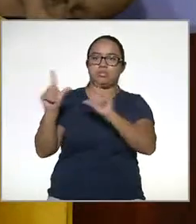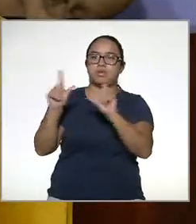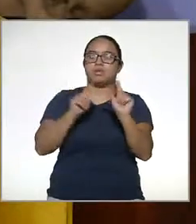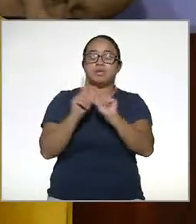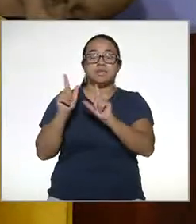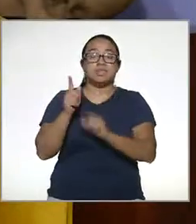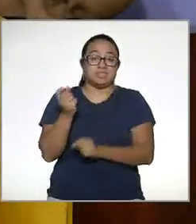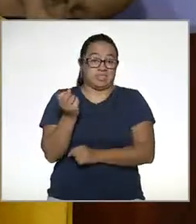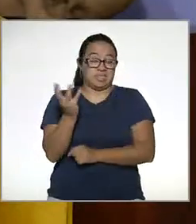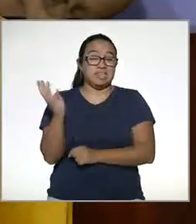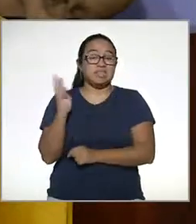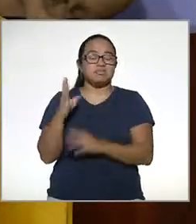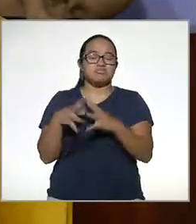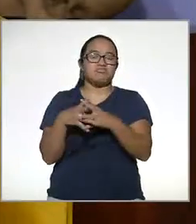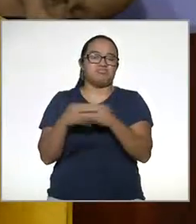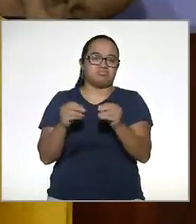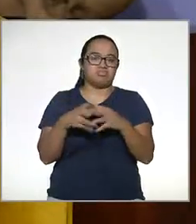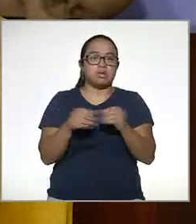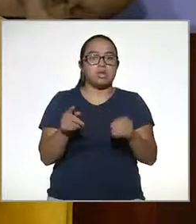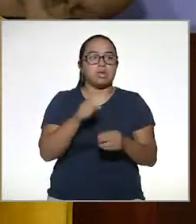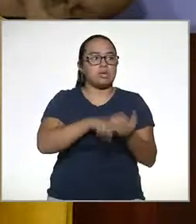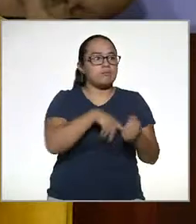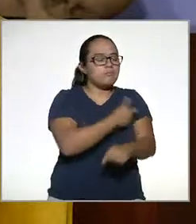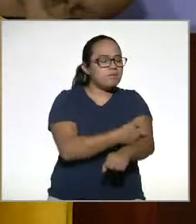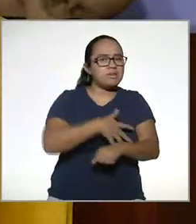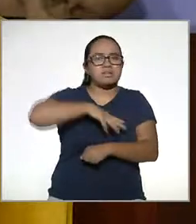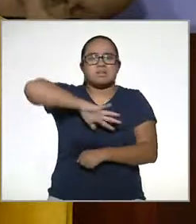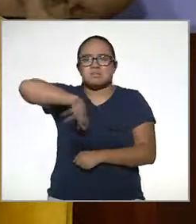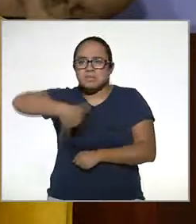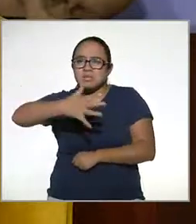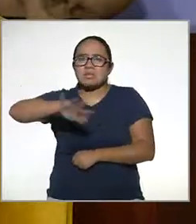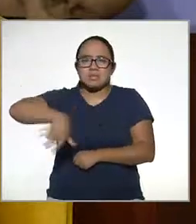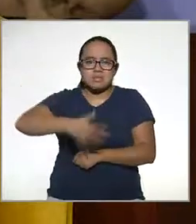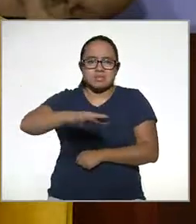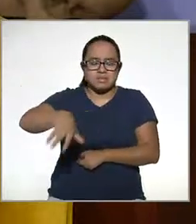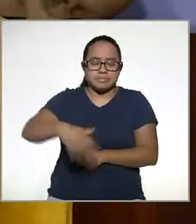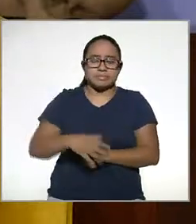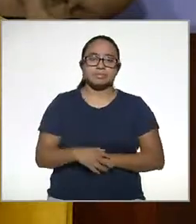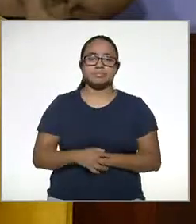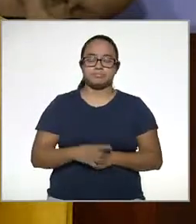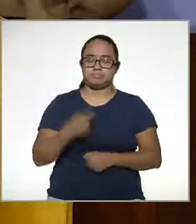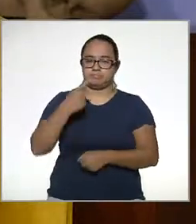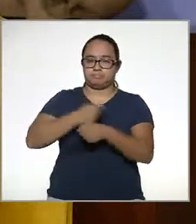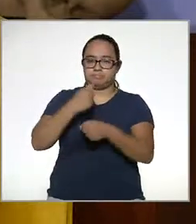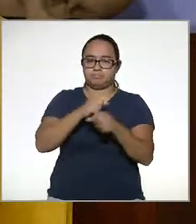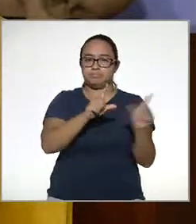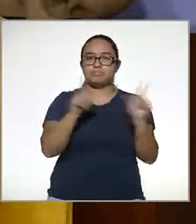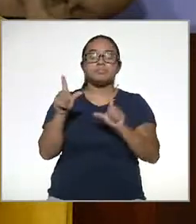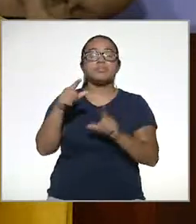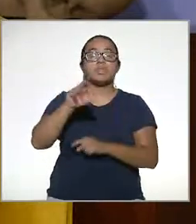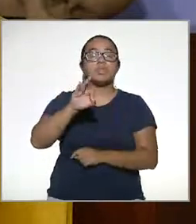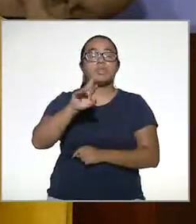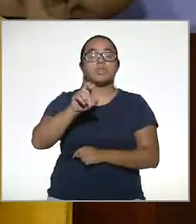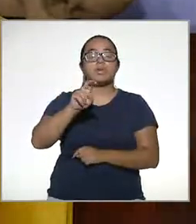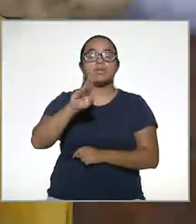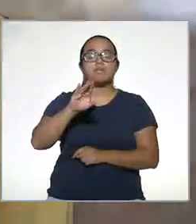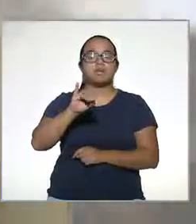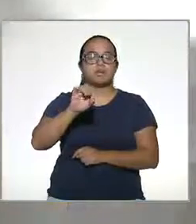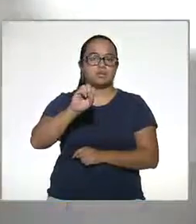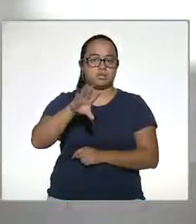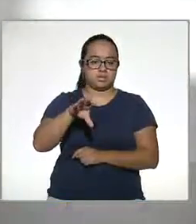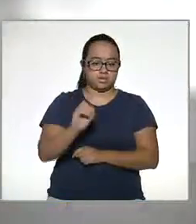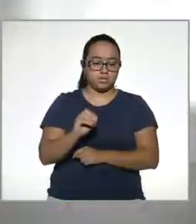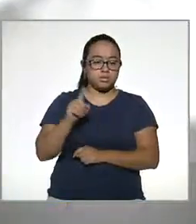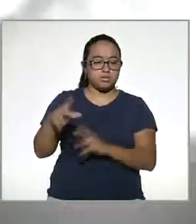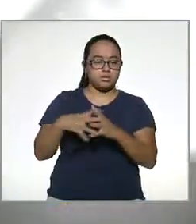desafortunadamente han desaparecido y cuyos familiares y amigos están en su búsqueda. La primera persona que le presento es Francisco Rubén Fuentes Puentes.